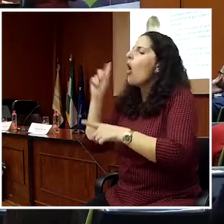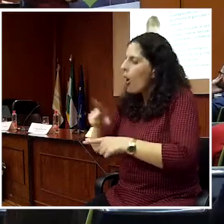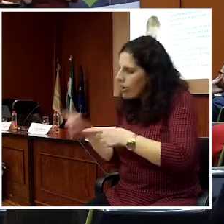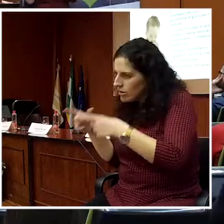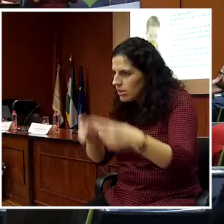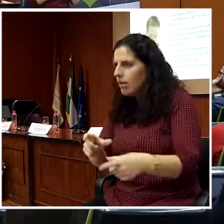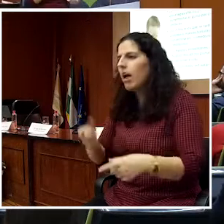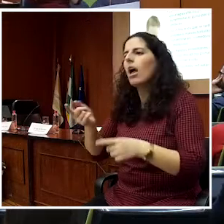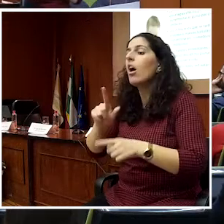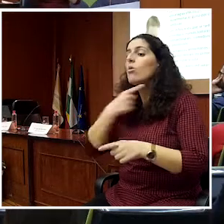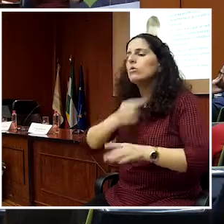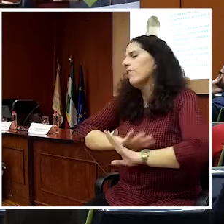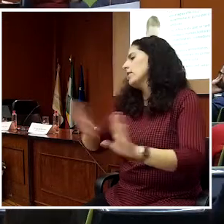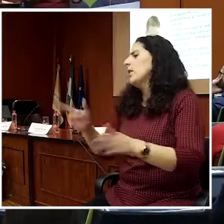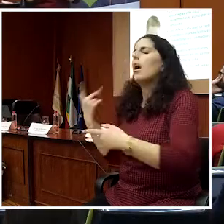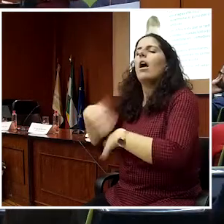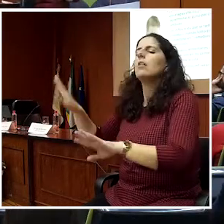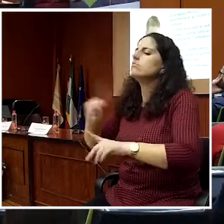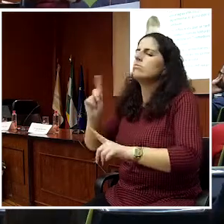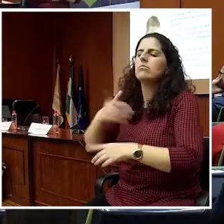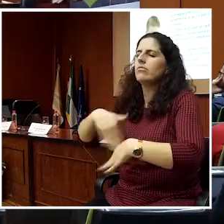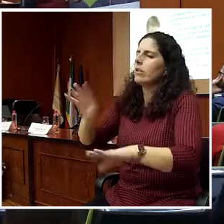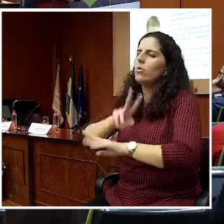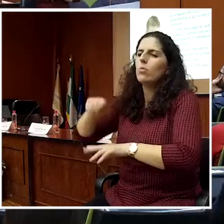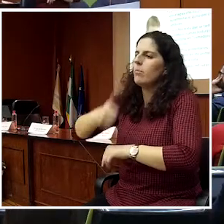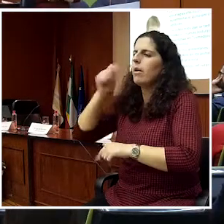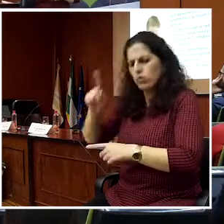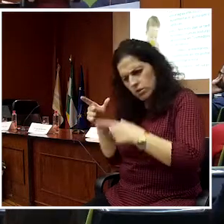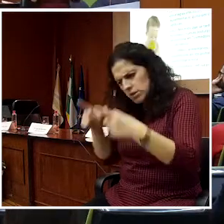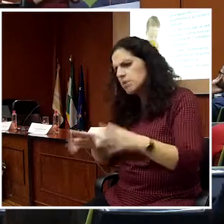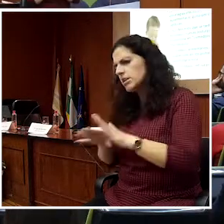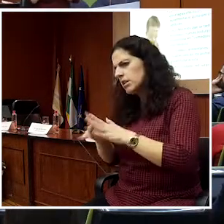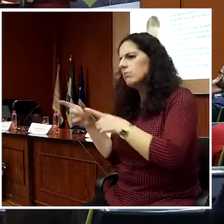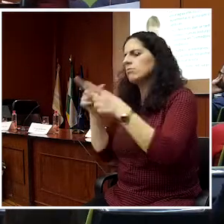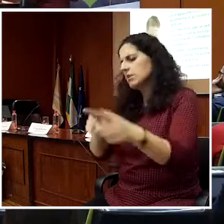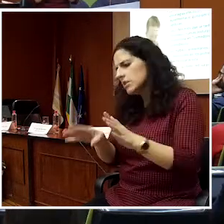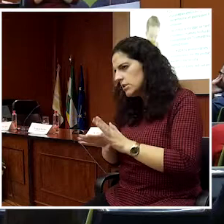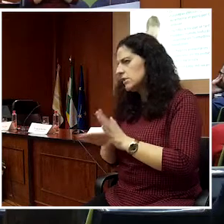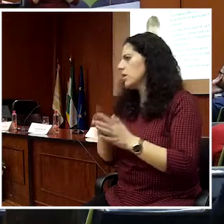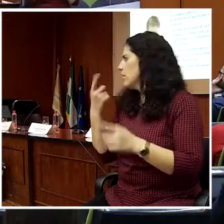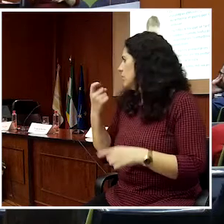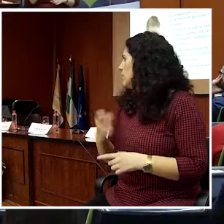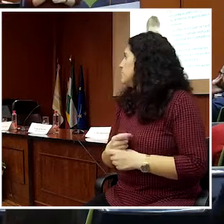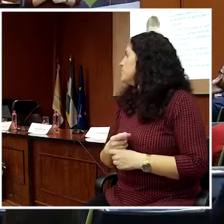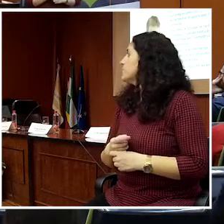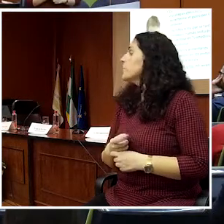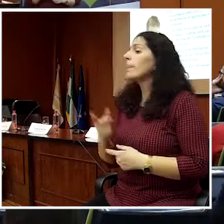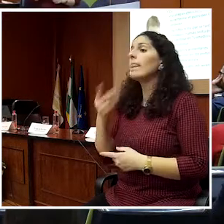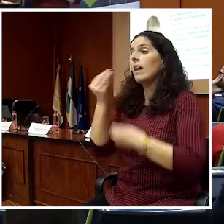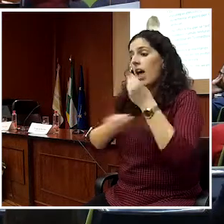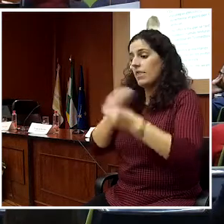esa situación y no, por tanto, dejar de ofrecer ese tipo de alimentos. Lo que está claro es que los